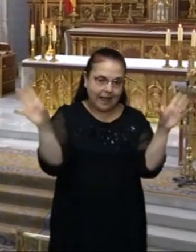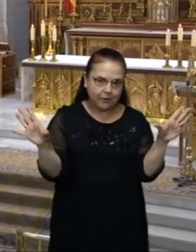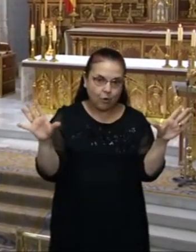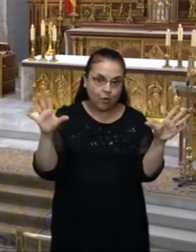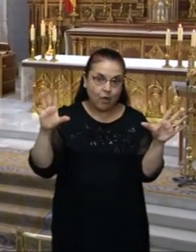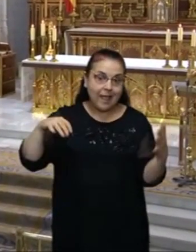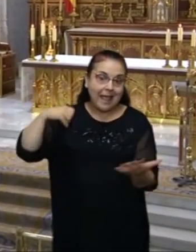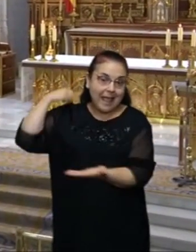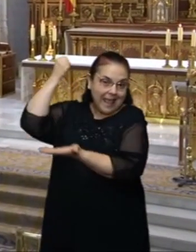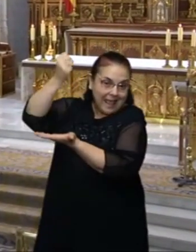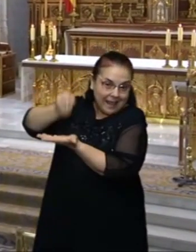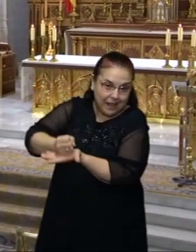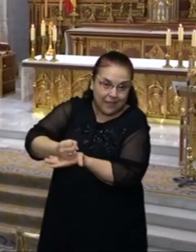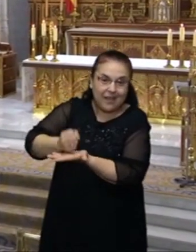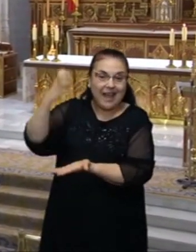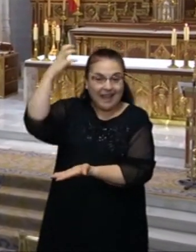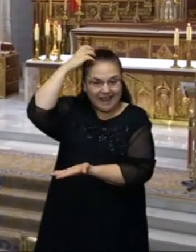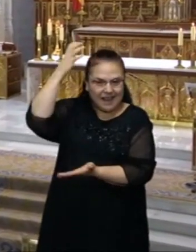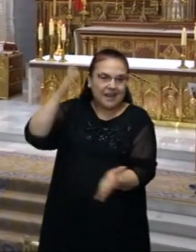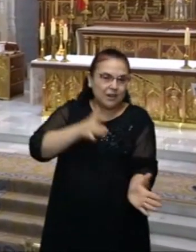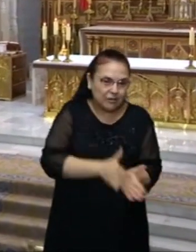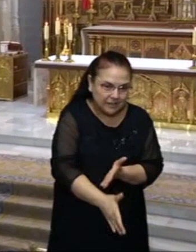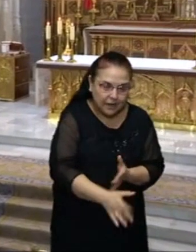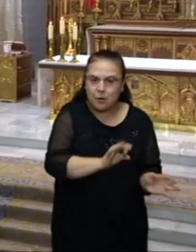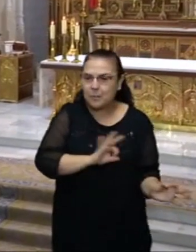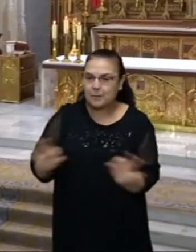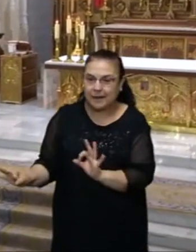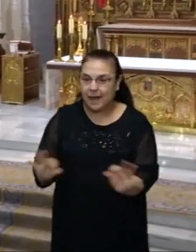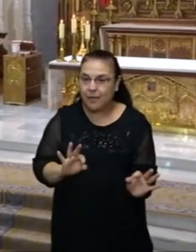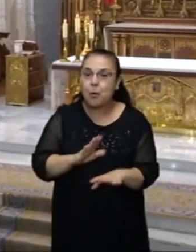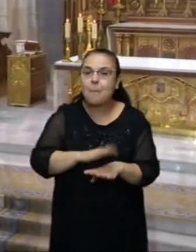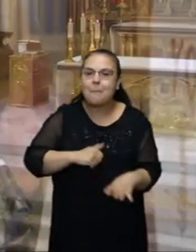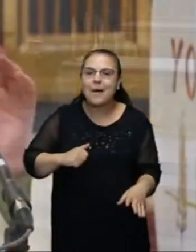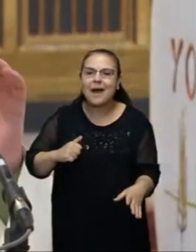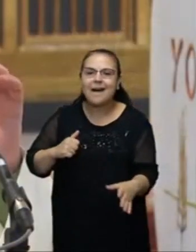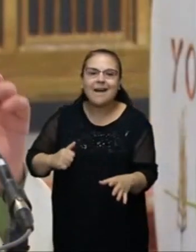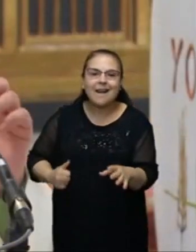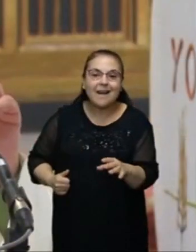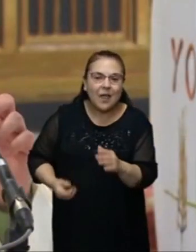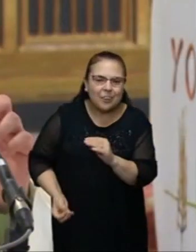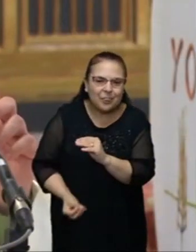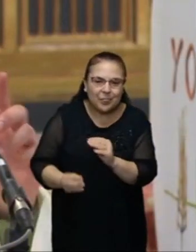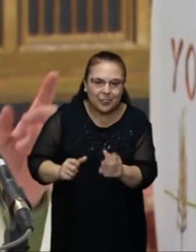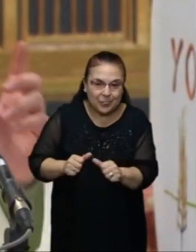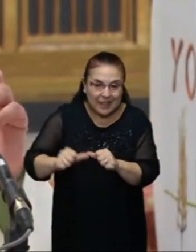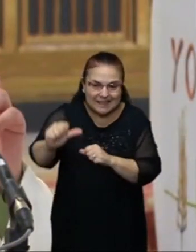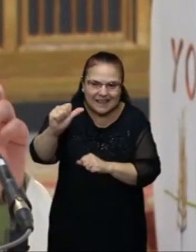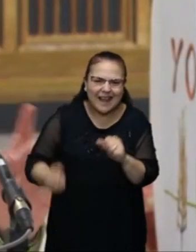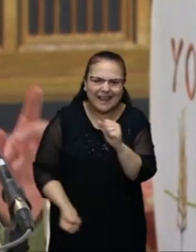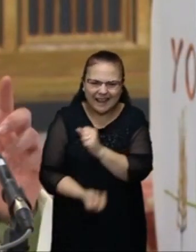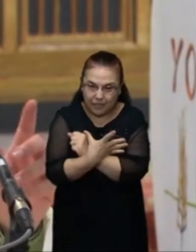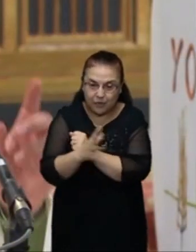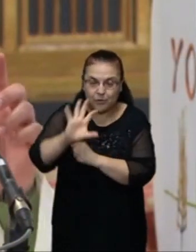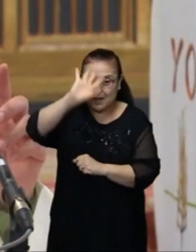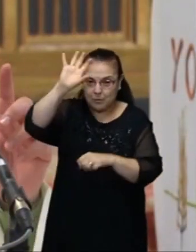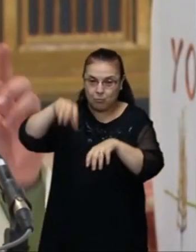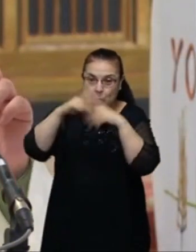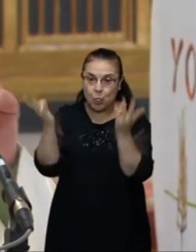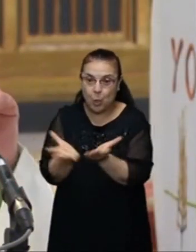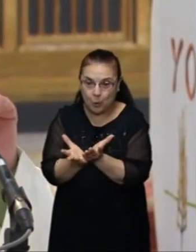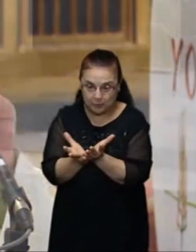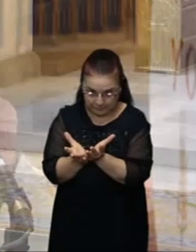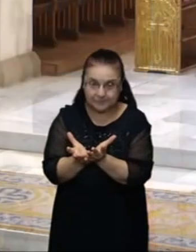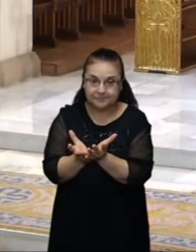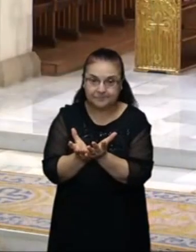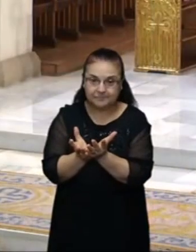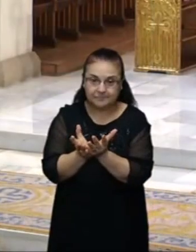eterno preparado para ti desde la creación del mundo. Y a los otros, el reino del mal, al fuego eterno preparado